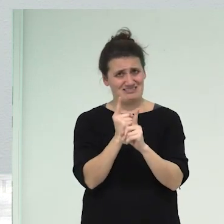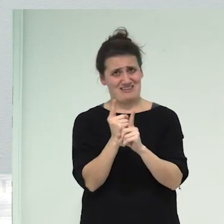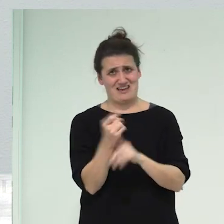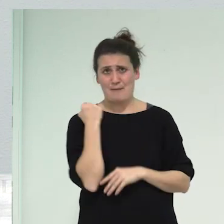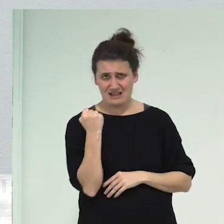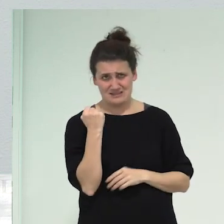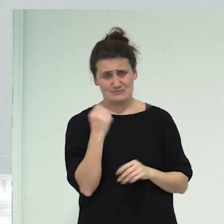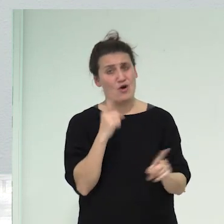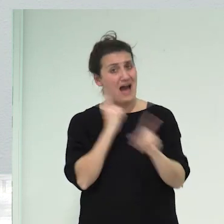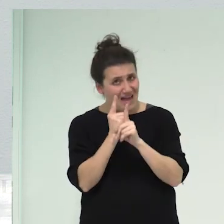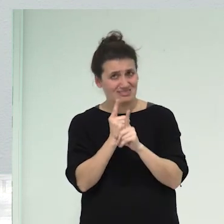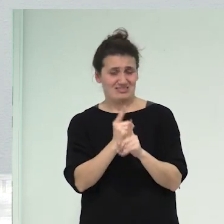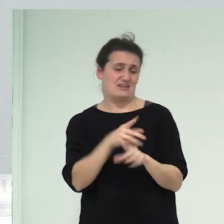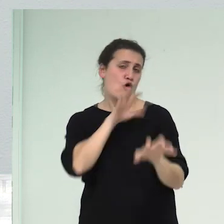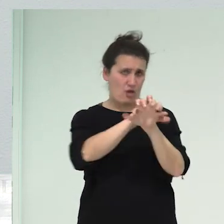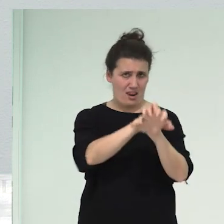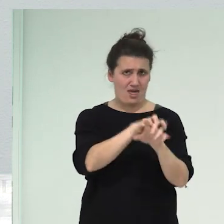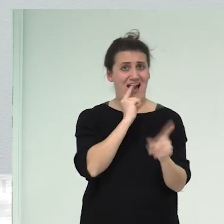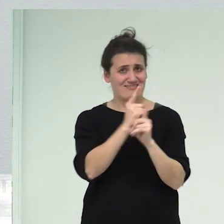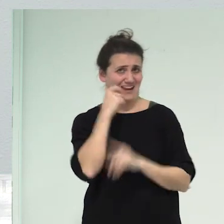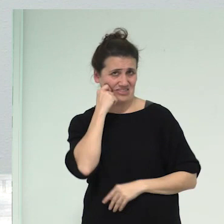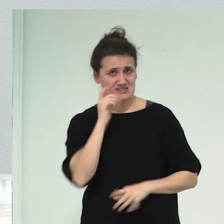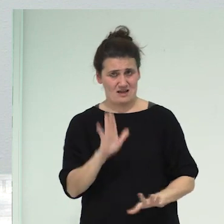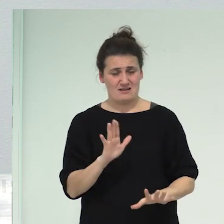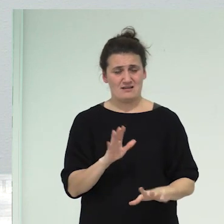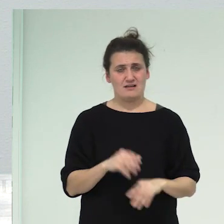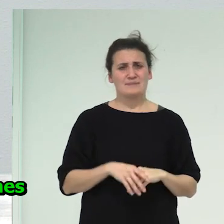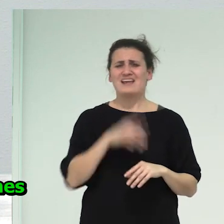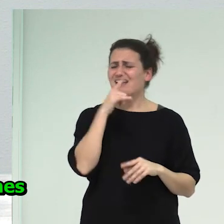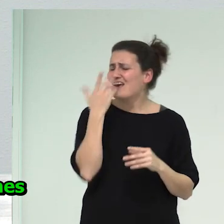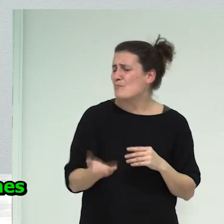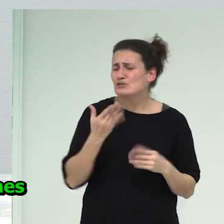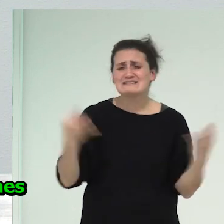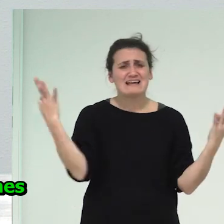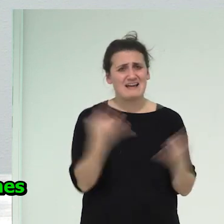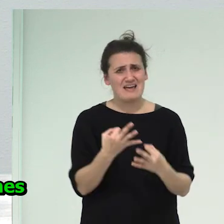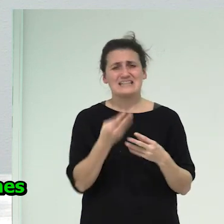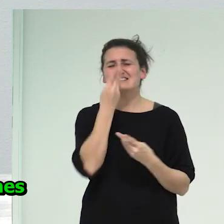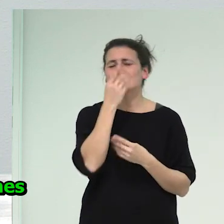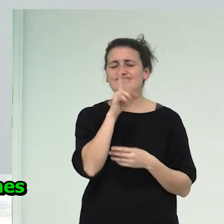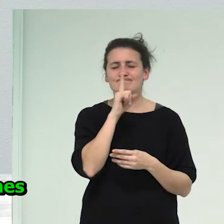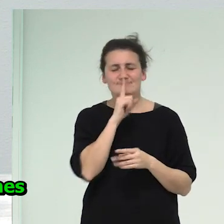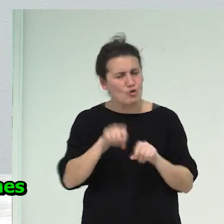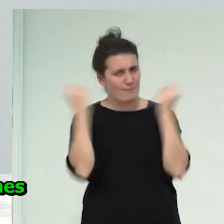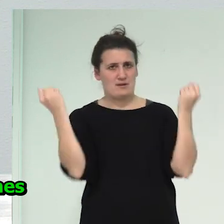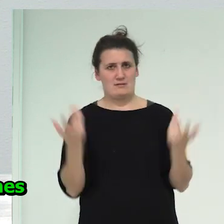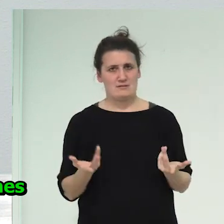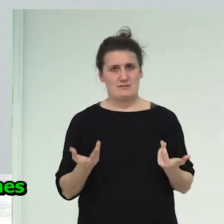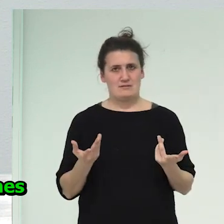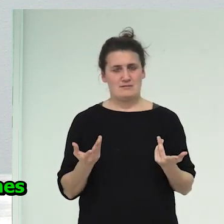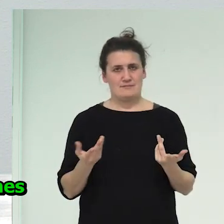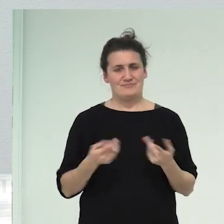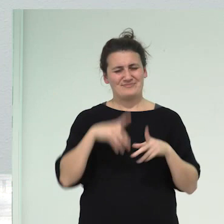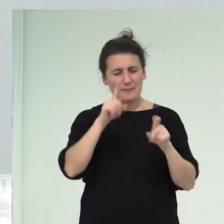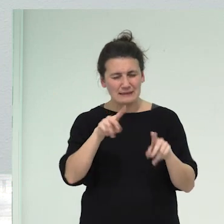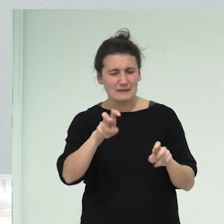y antirracista. Es importante romper el silencio. Es importante hablar de las situaciones de desarraigo,